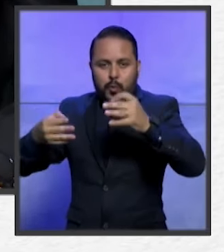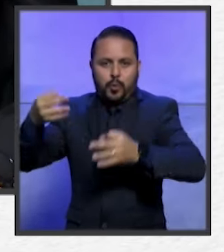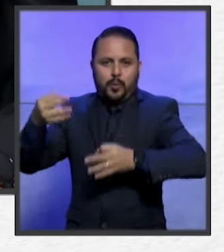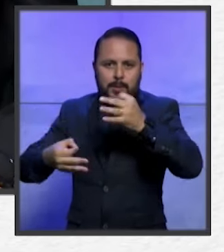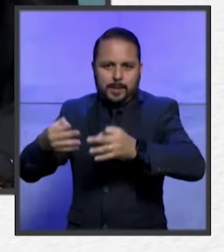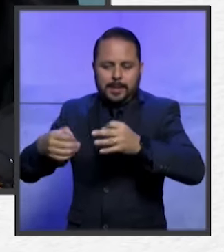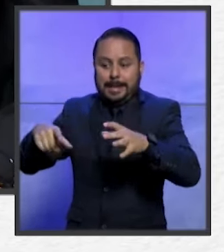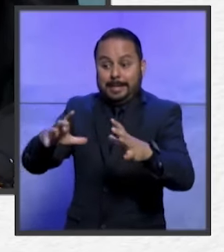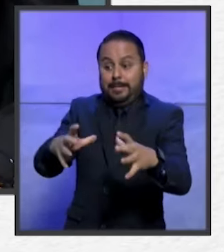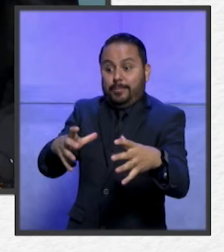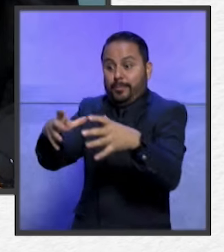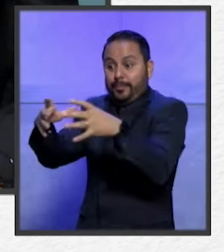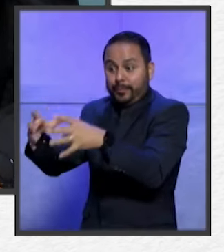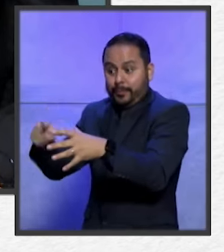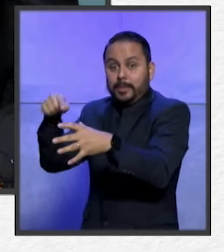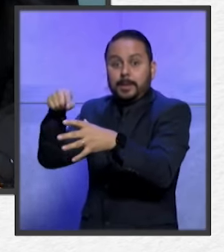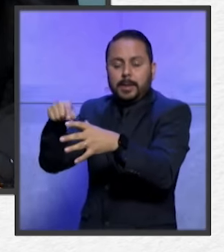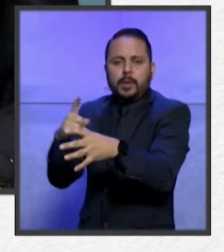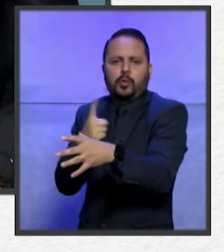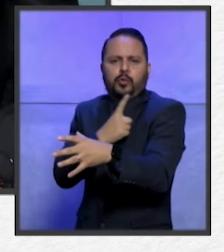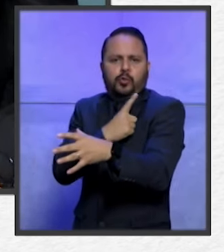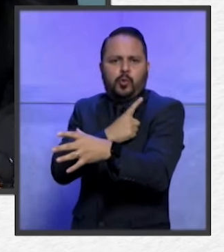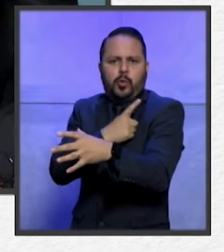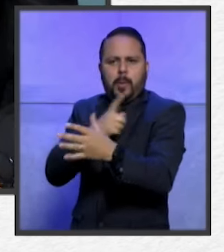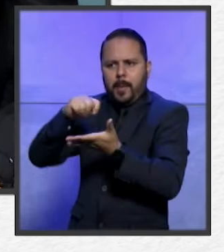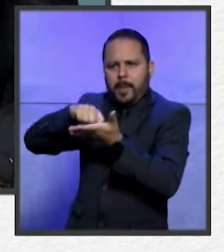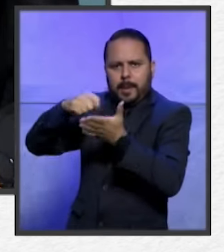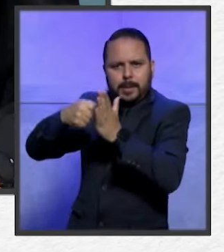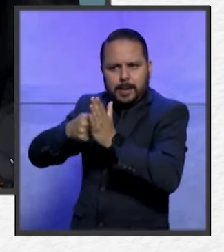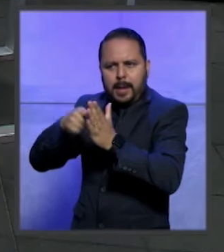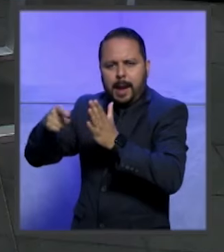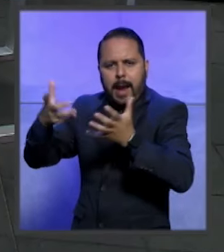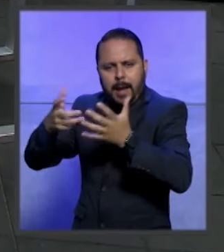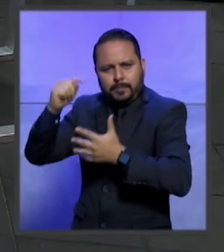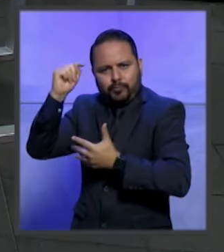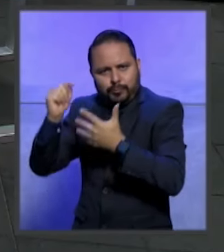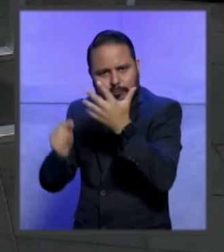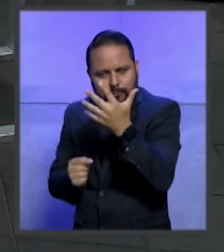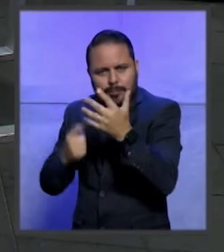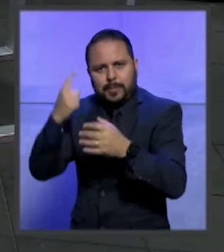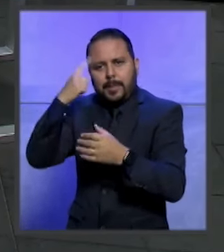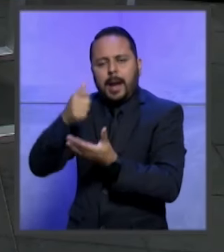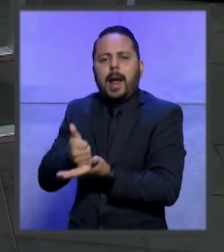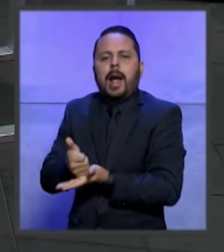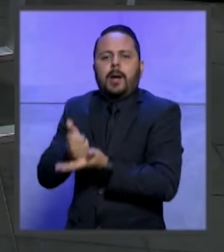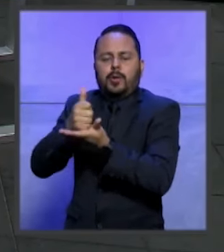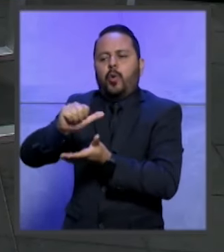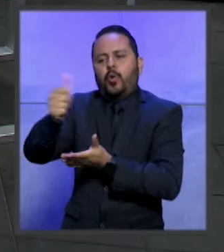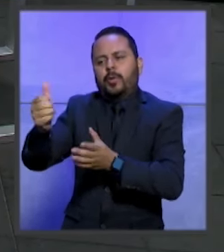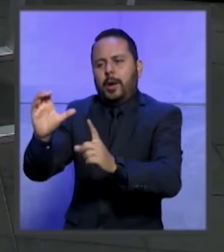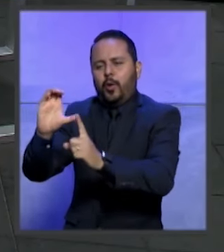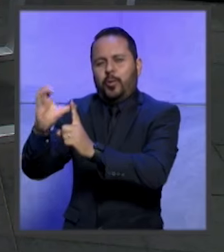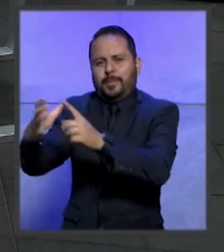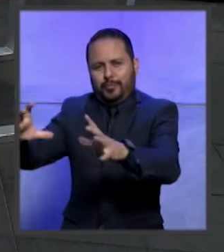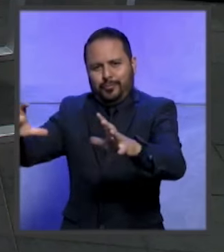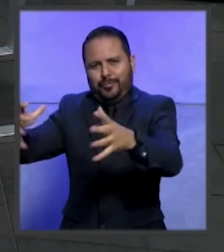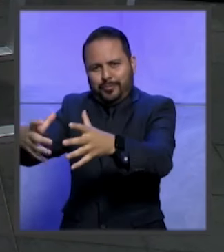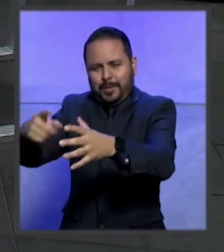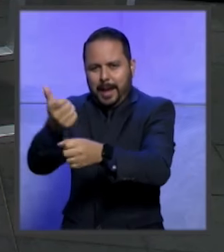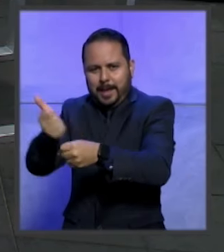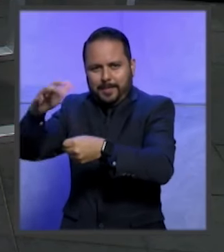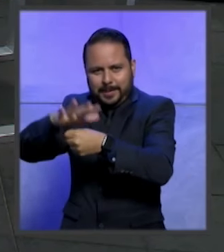un órgano eh con autonomía técnica que es auxiliar de la comisión de administración